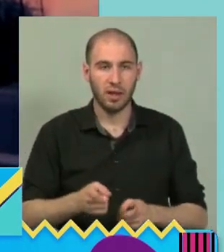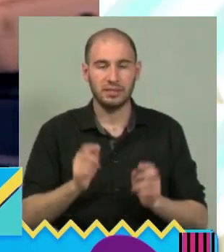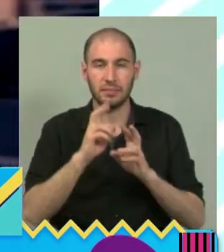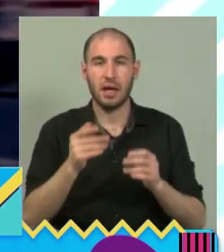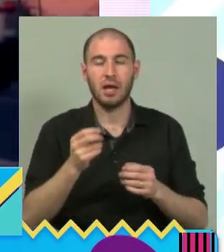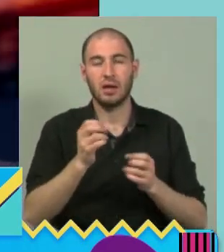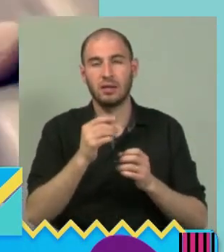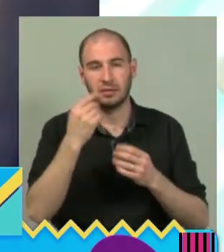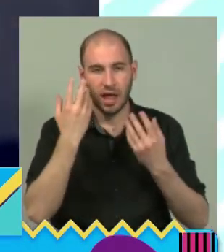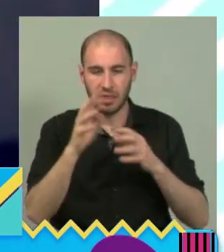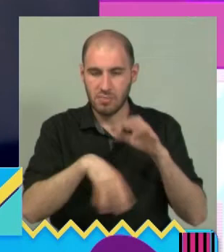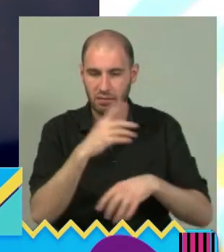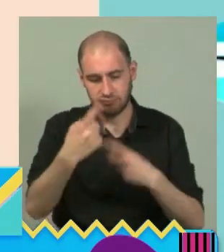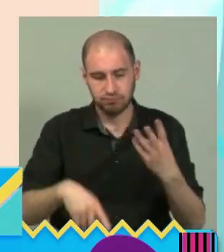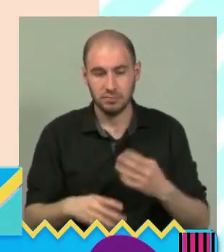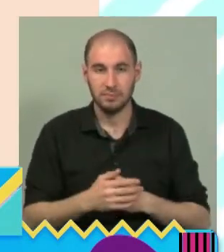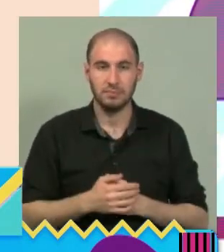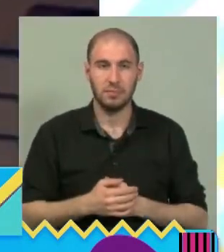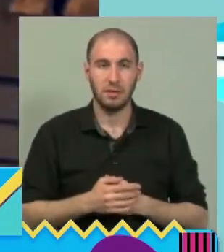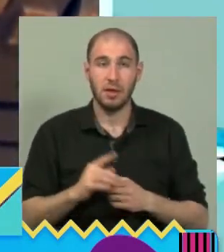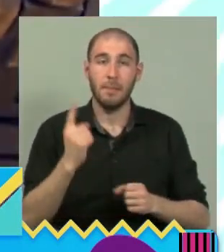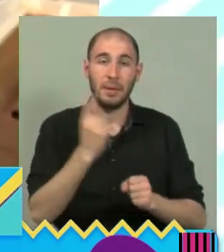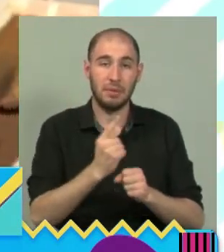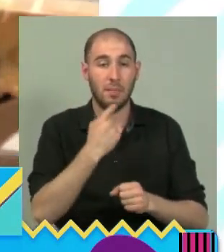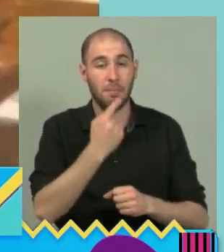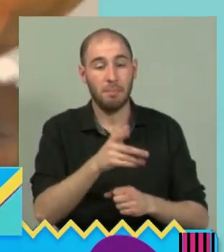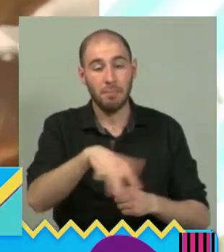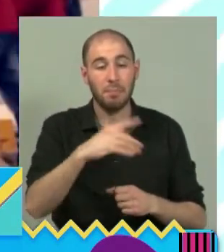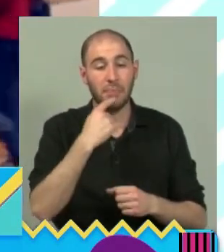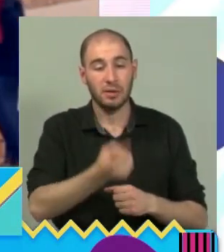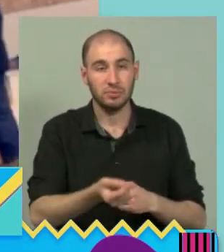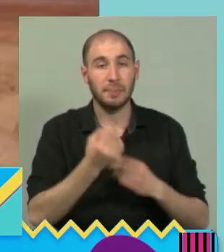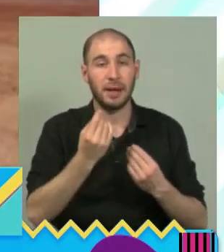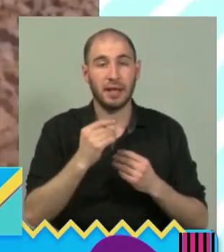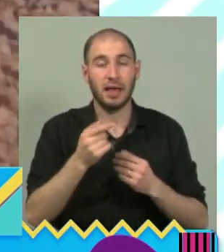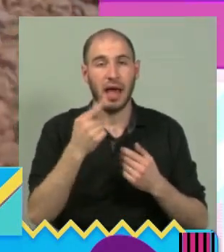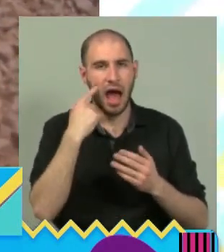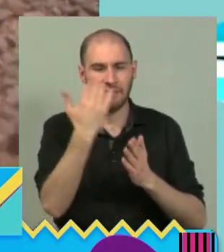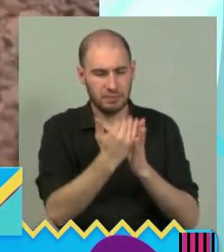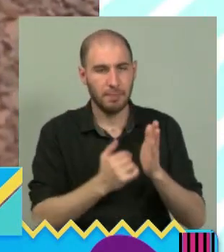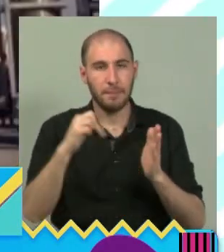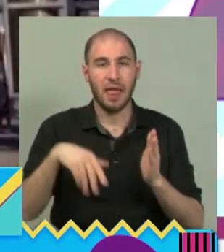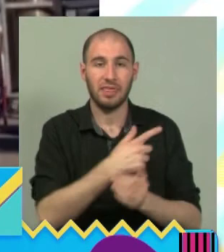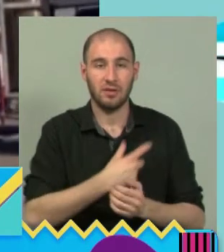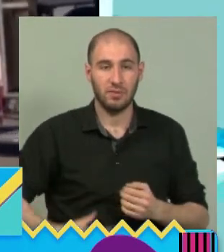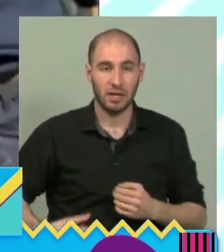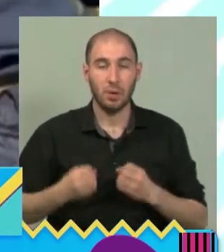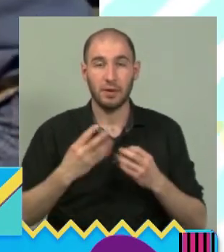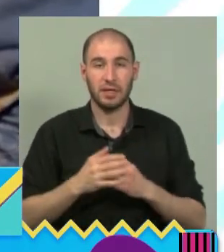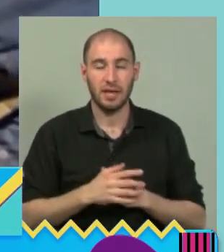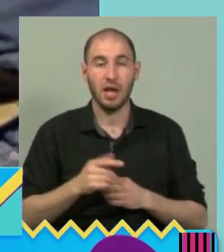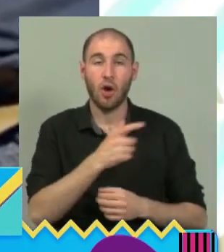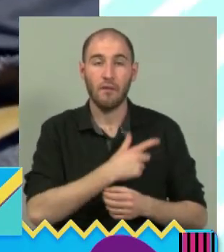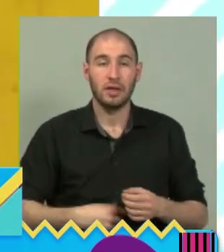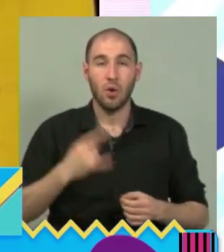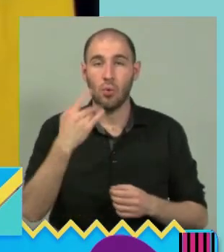las curtiembres, en todo se debe primero preguntar a las poblaciones para poder definir políticas de Estado. Porque allá el